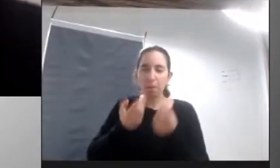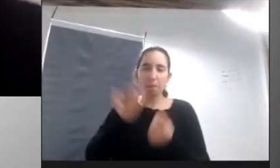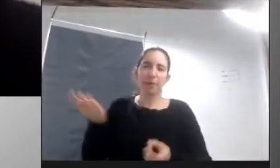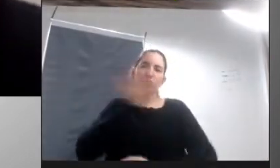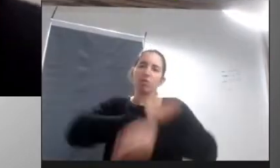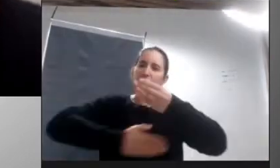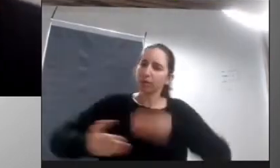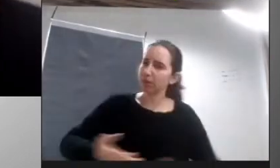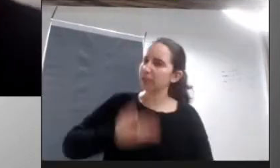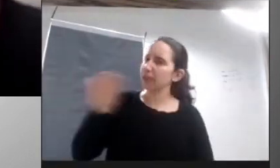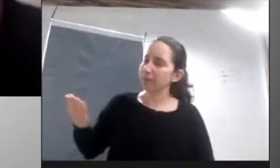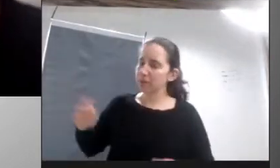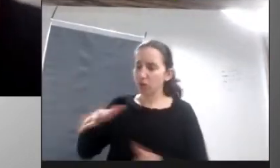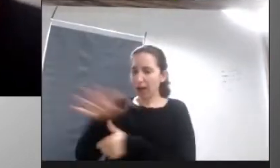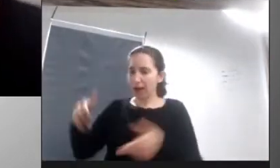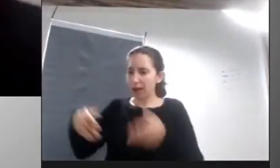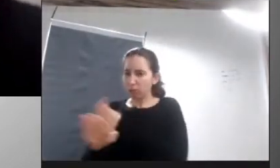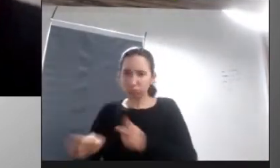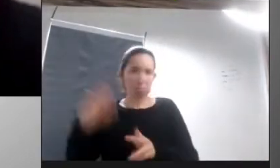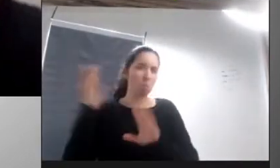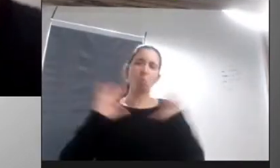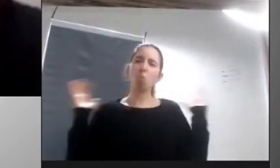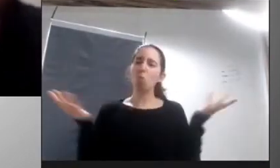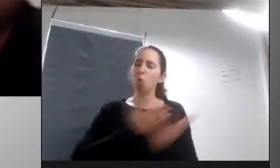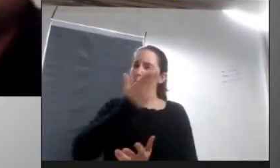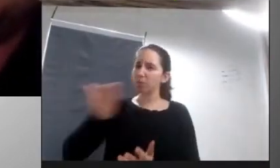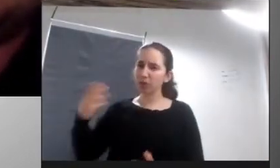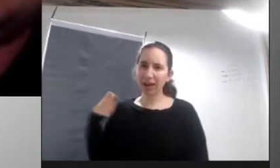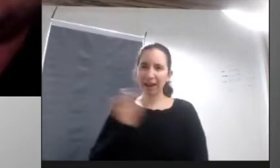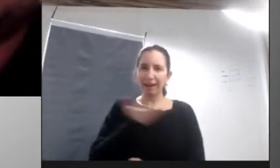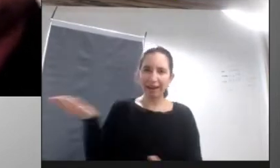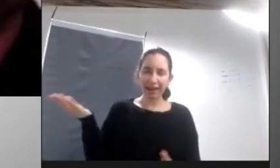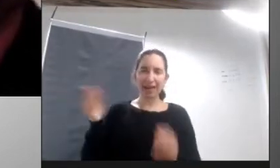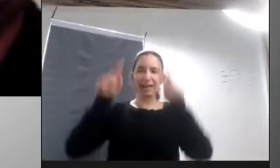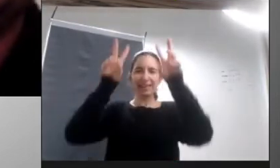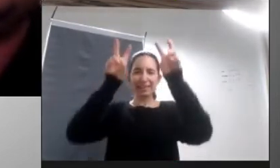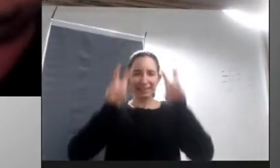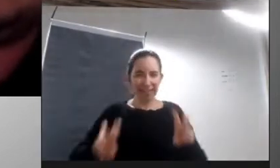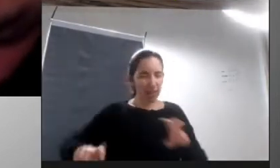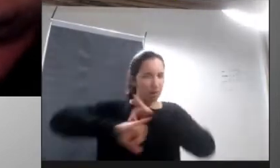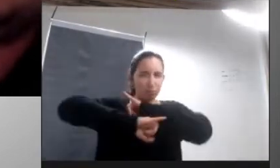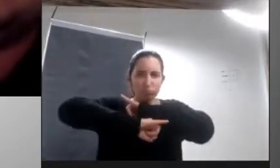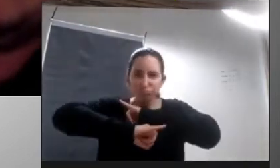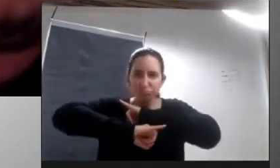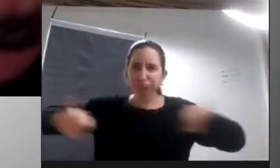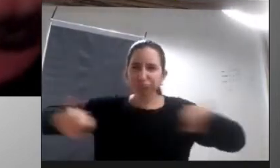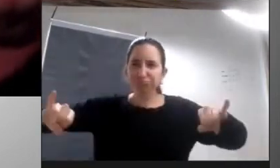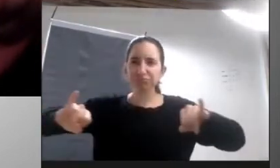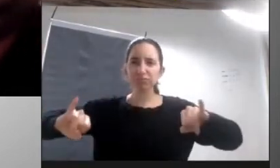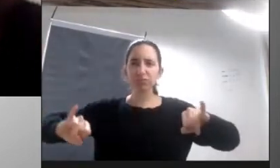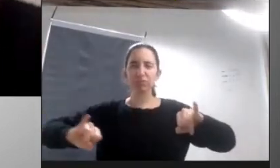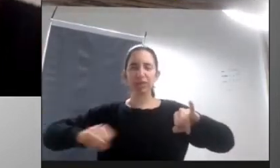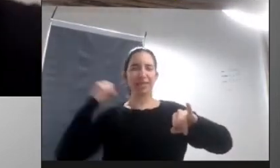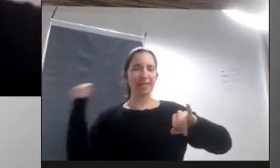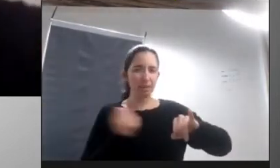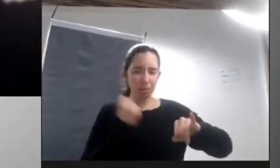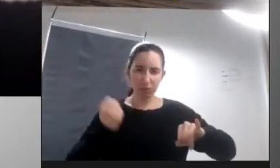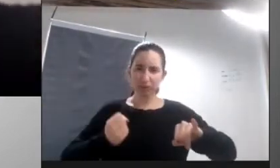con discapacidad y de todas las personas, digamos, a la verdad, a la rehabilitación y a la